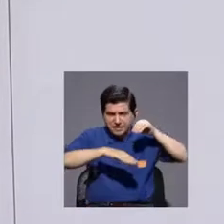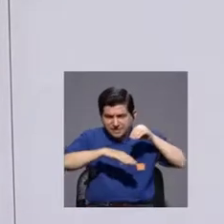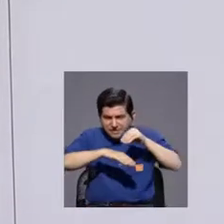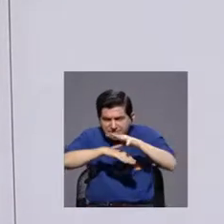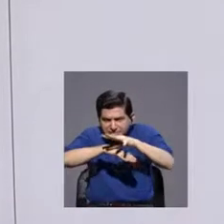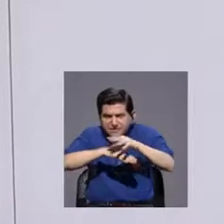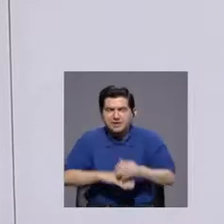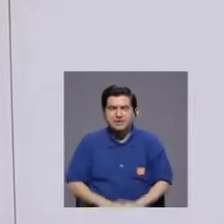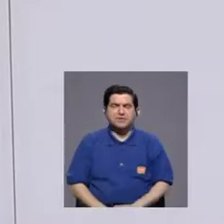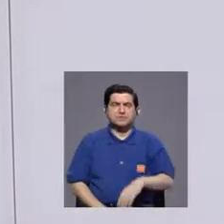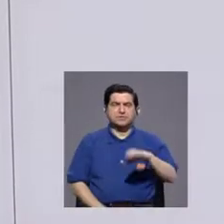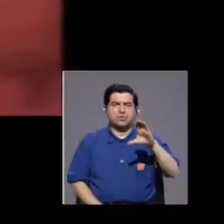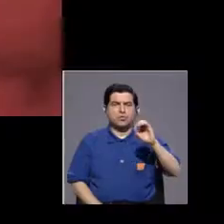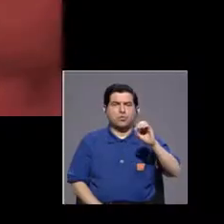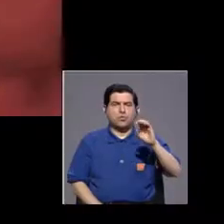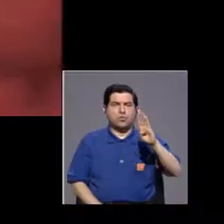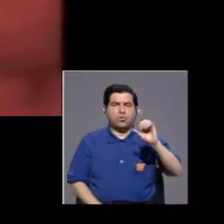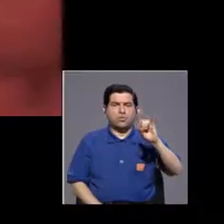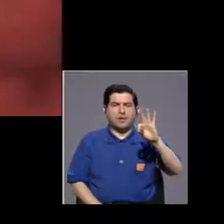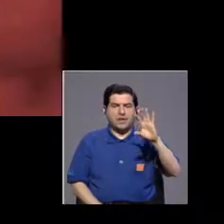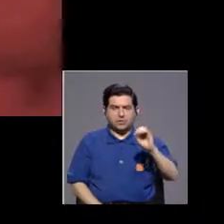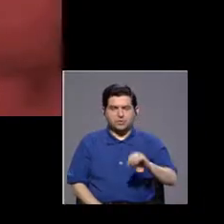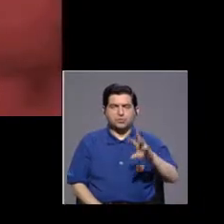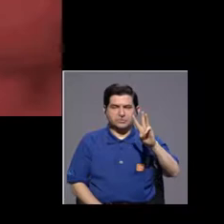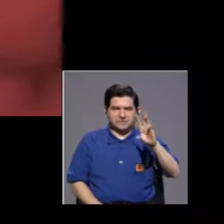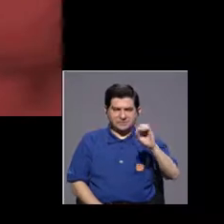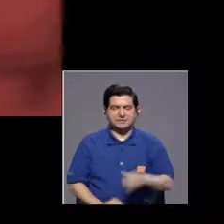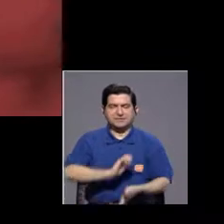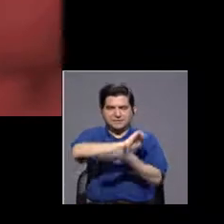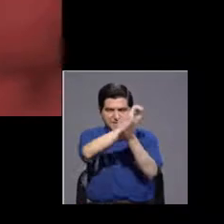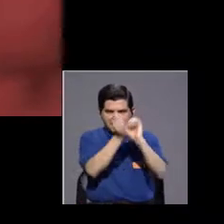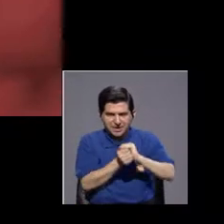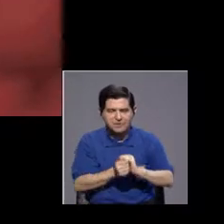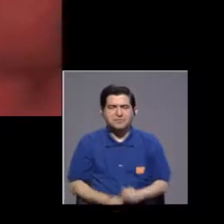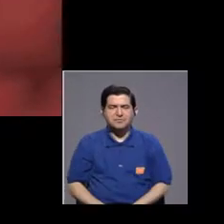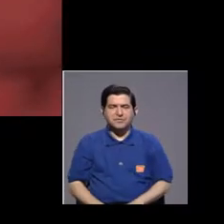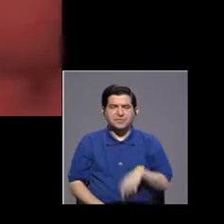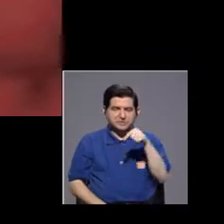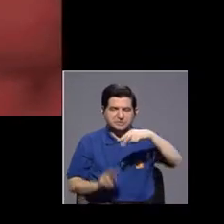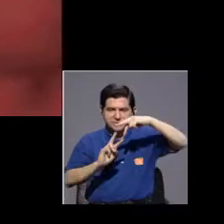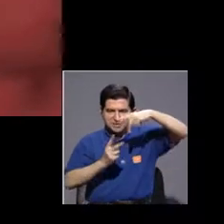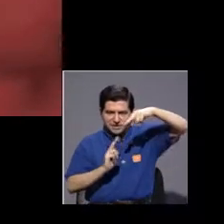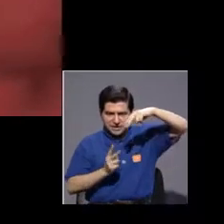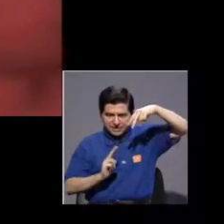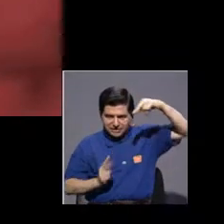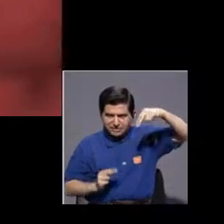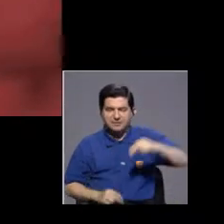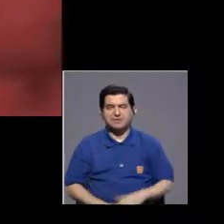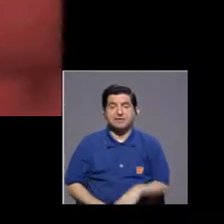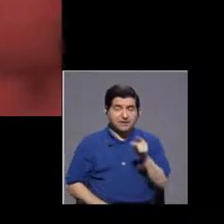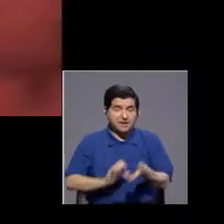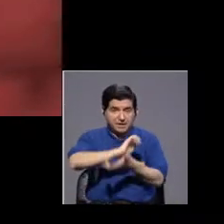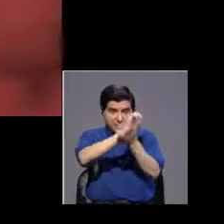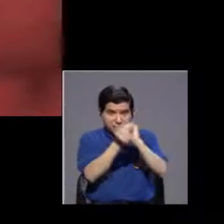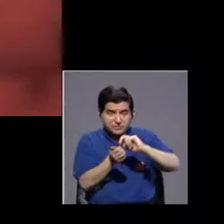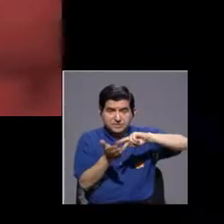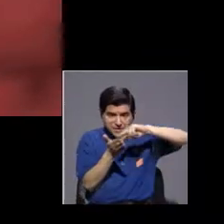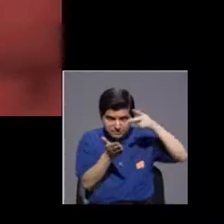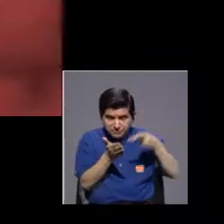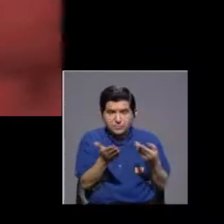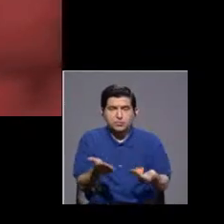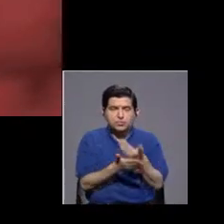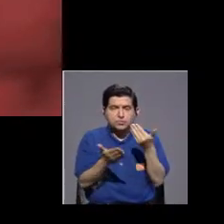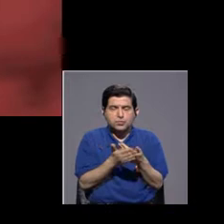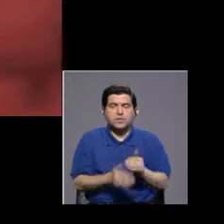o cobalto 60 que lo que hace es provocar cambios en la secuencia de adn esos cambios se traducen en una